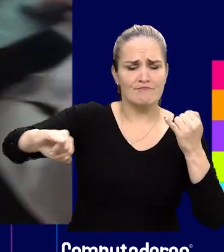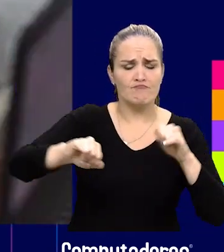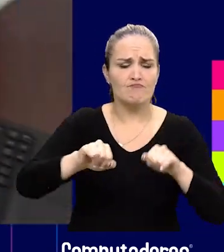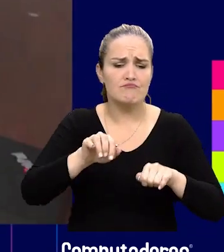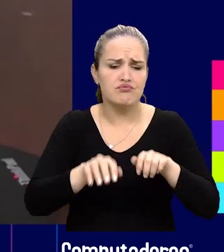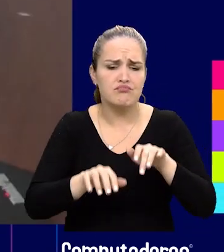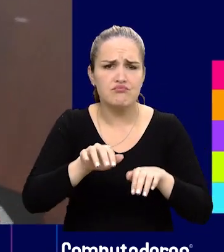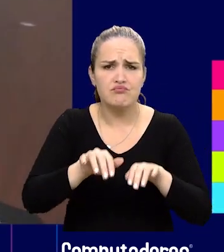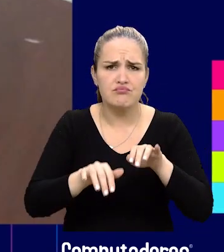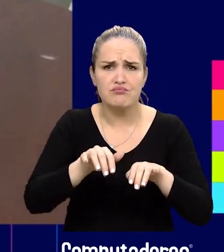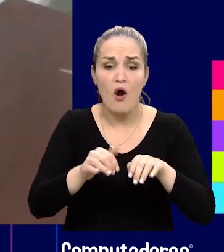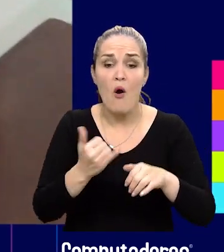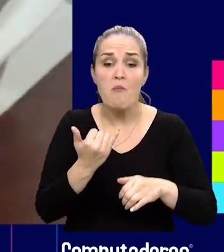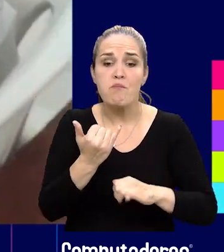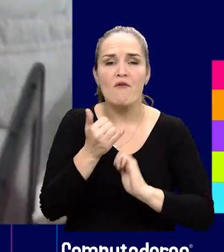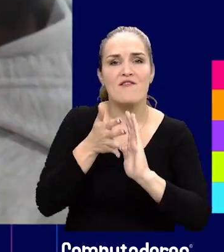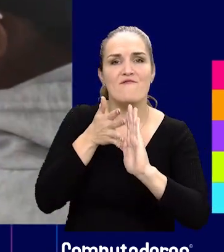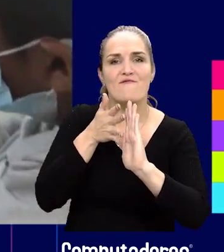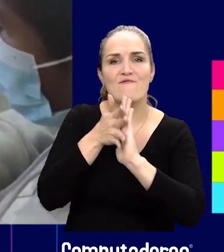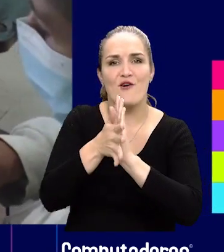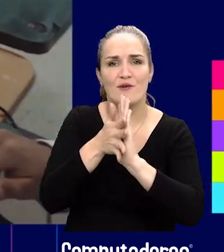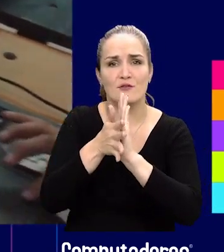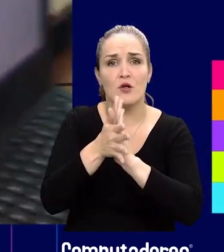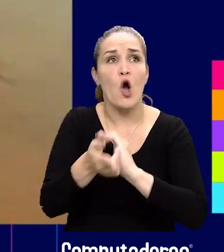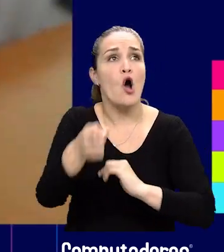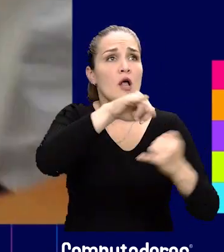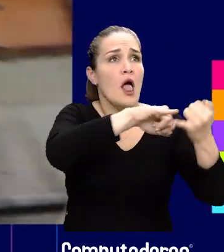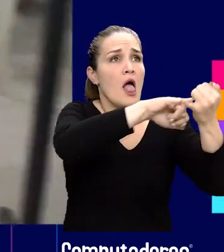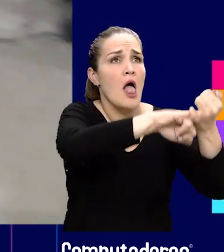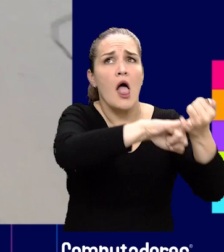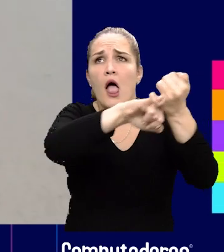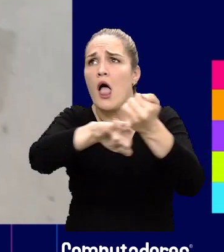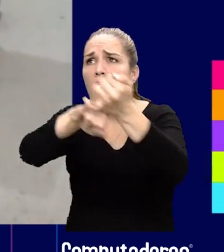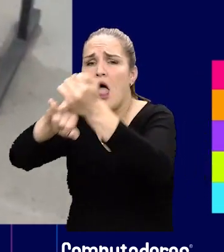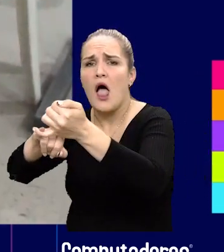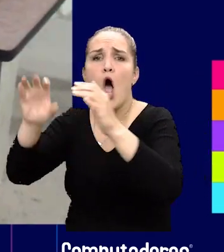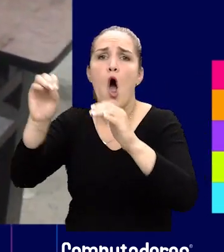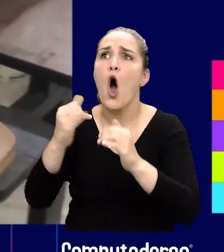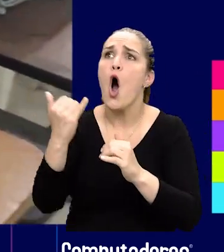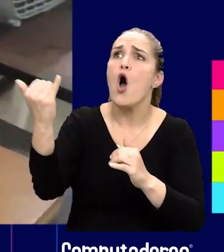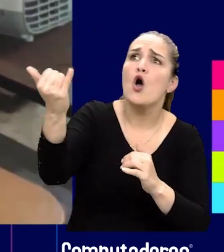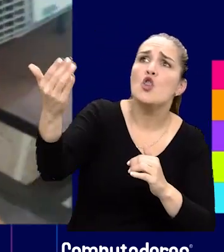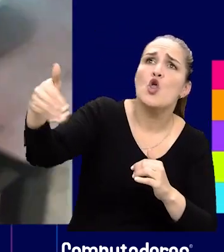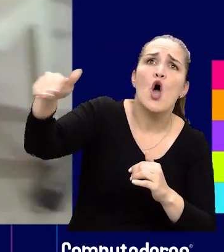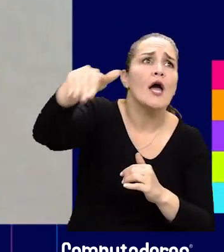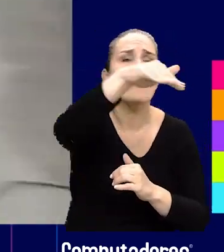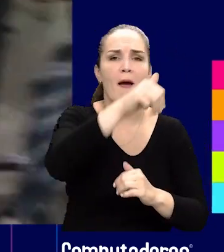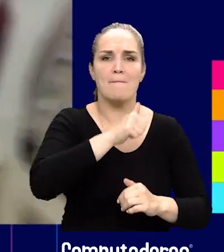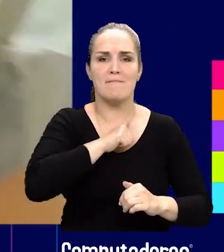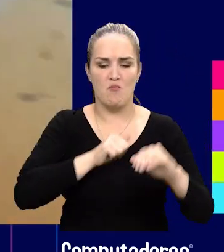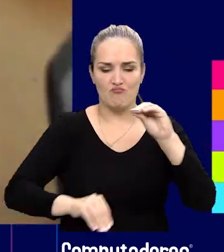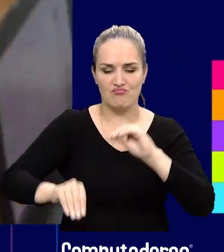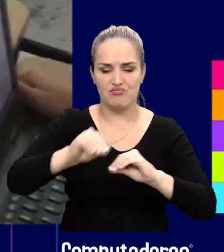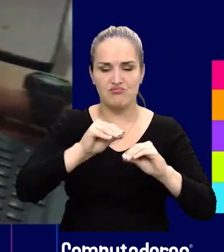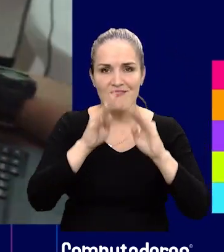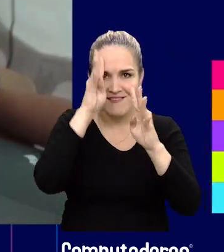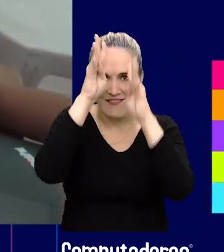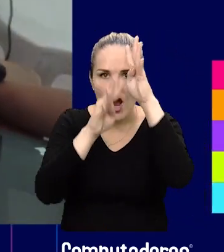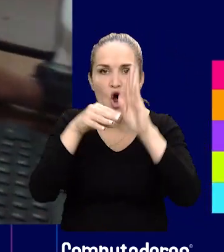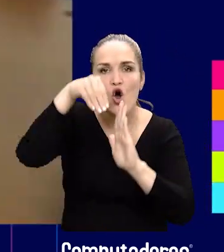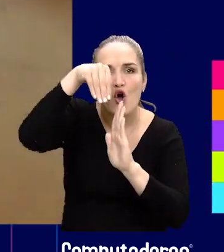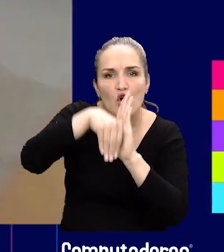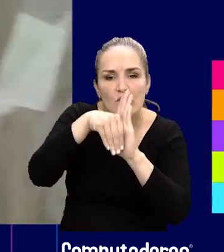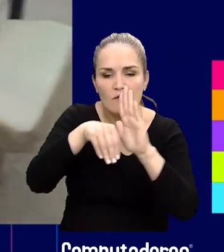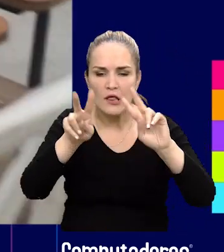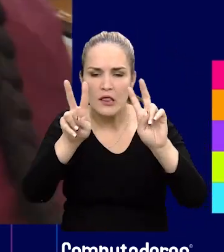Facilita el manejo de información que las demás plataformas convencionales no traen. Esta, por el contrario,